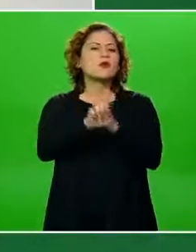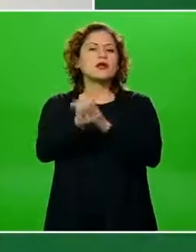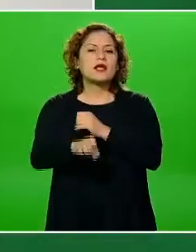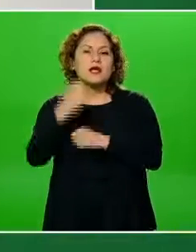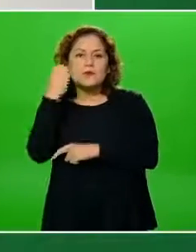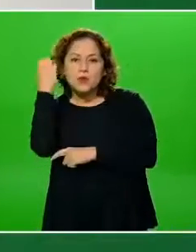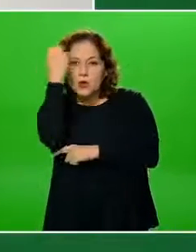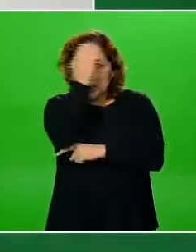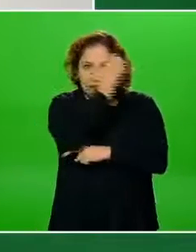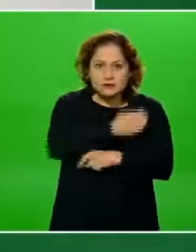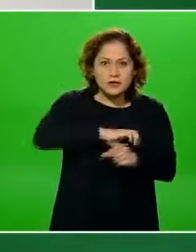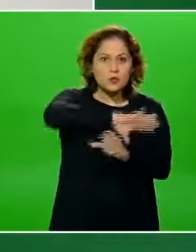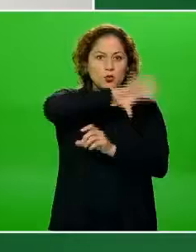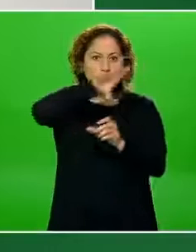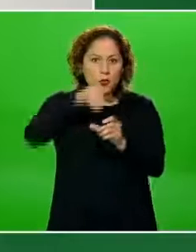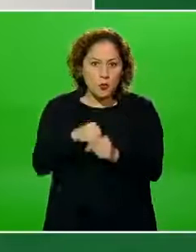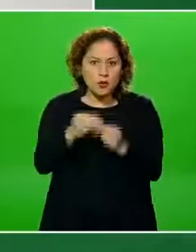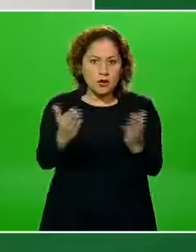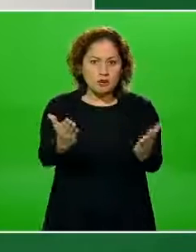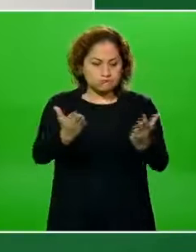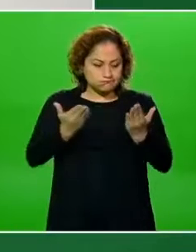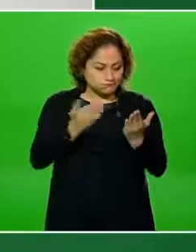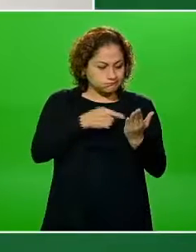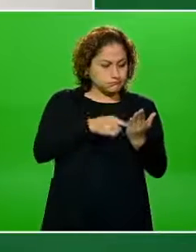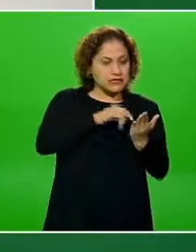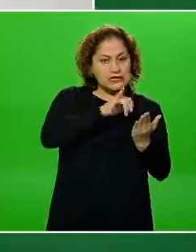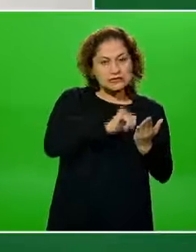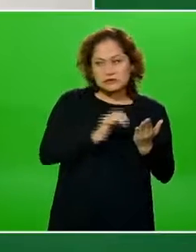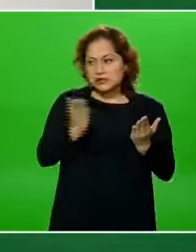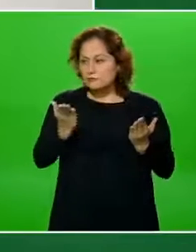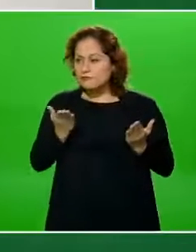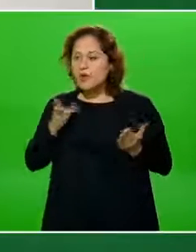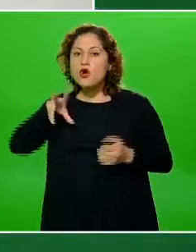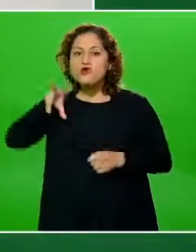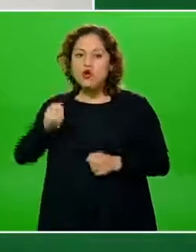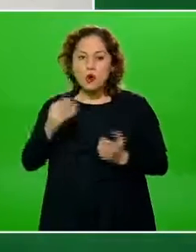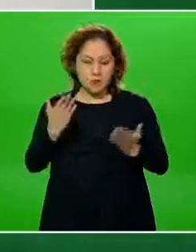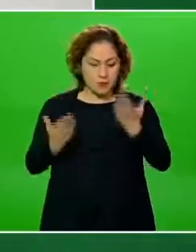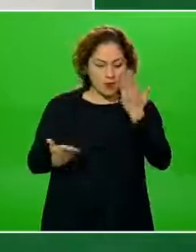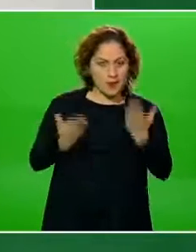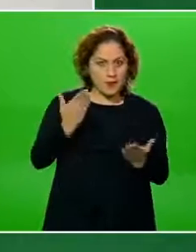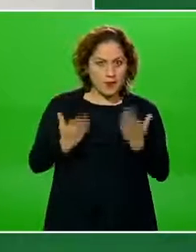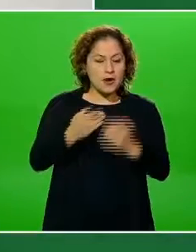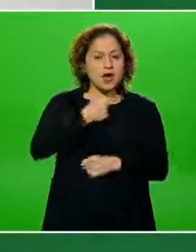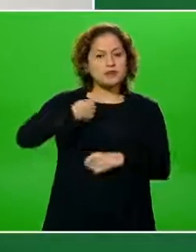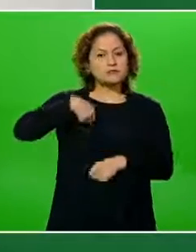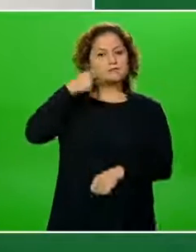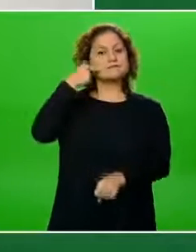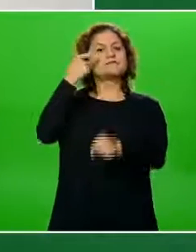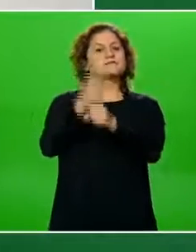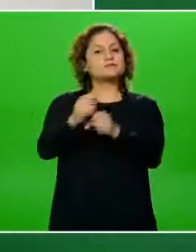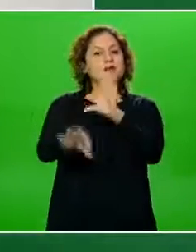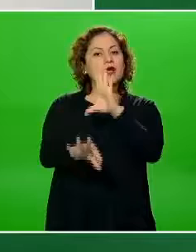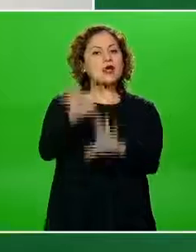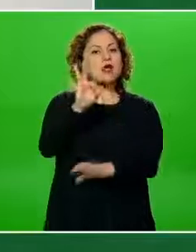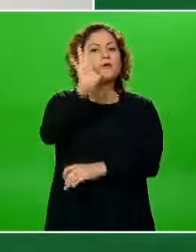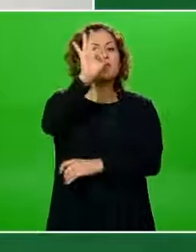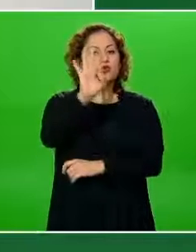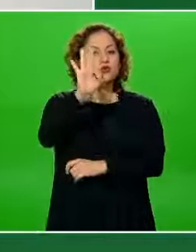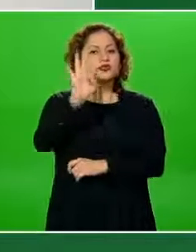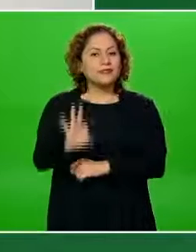los resultados negativos y los resultados positivos, si hacemos una comparación, nosotros podemos sacar un porcentaje